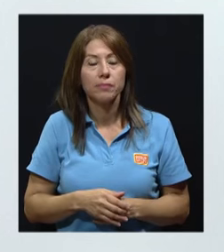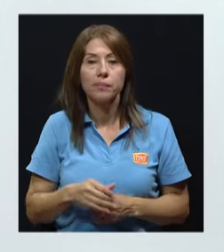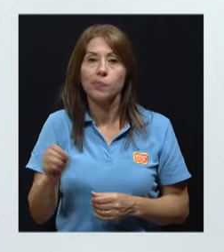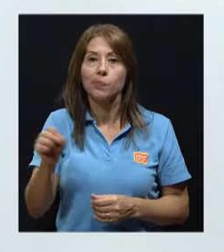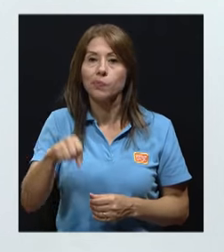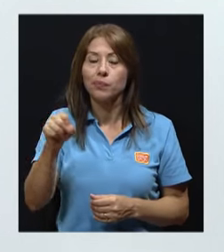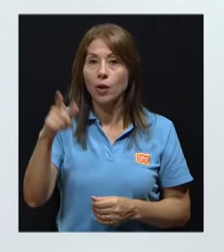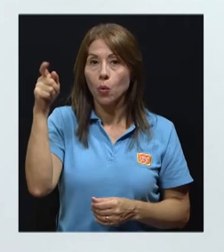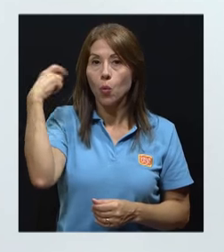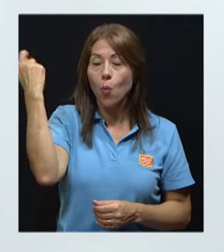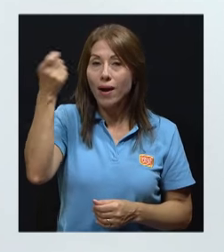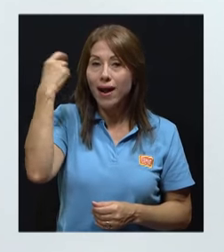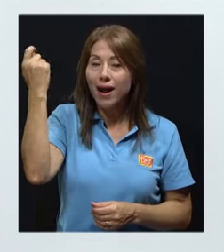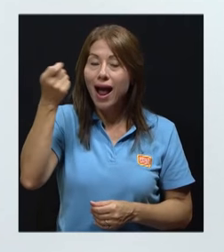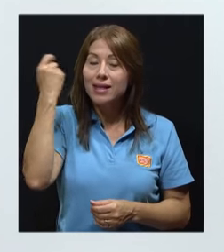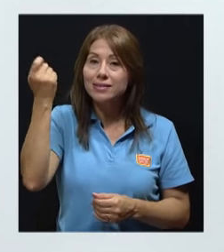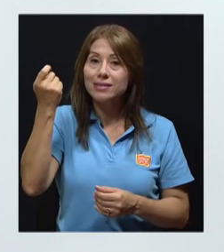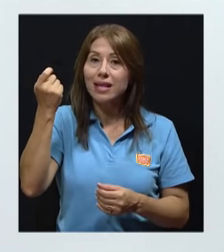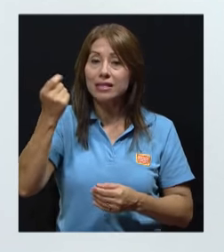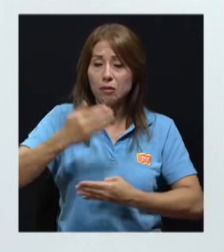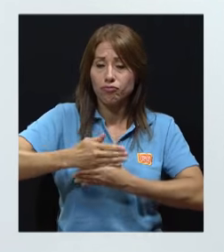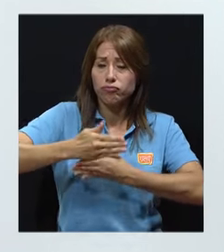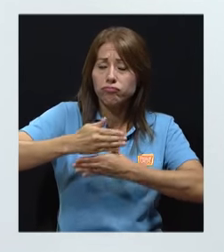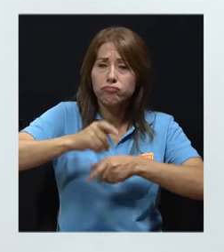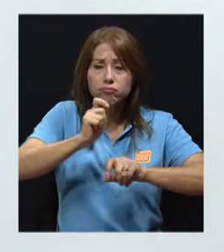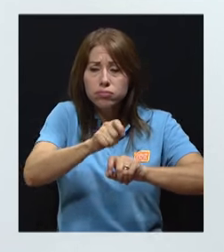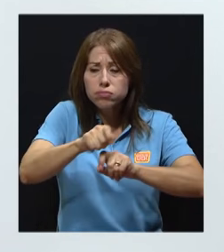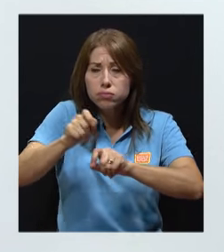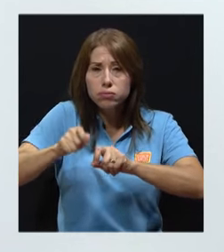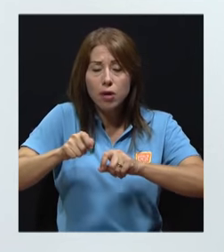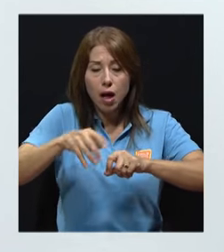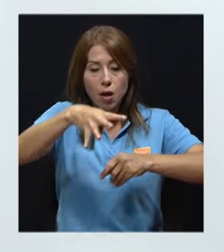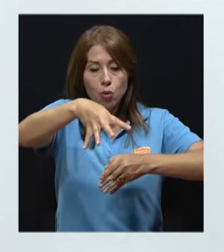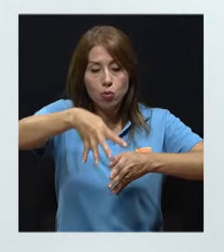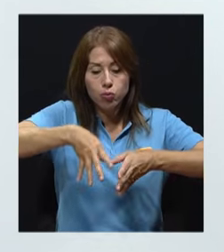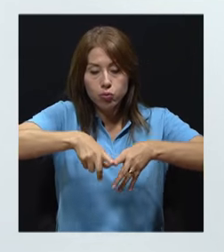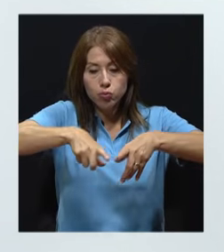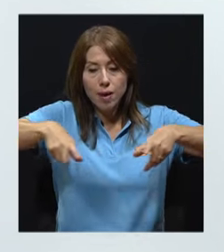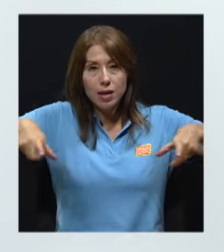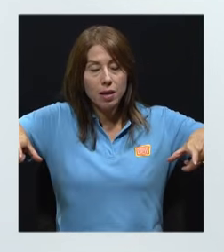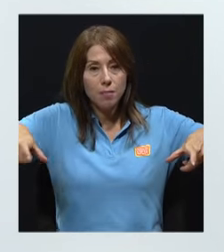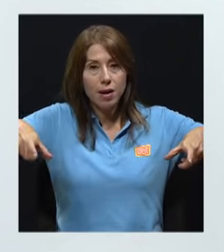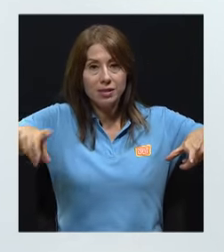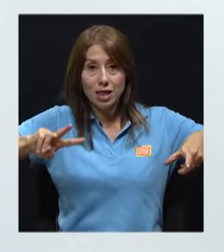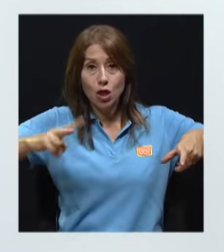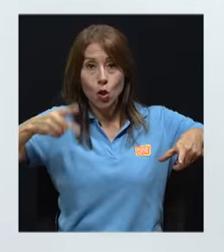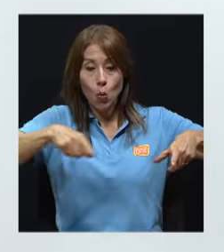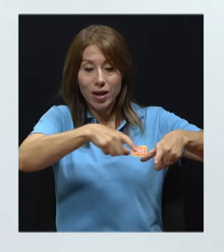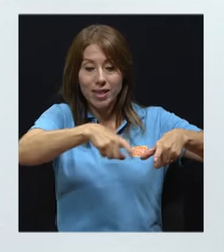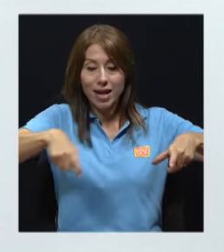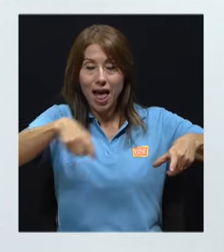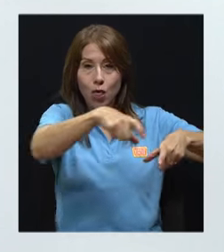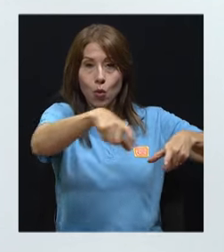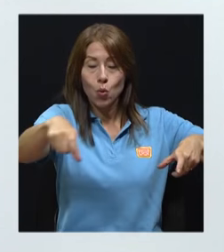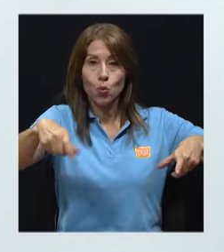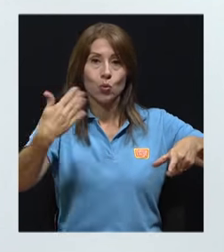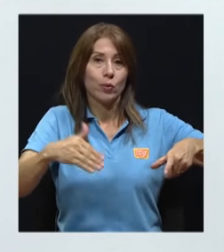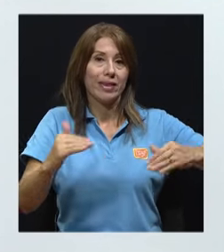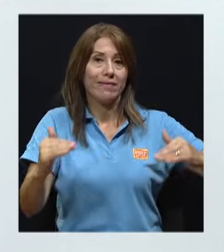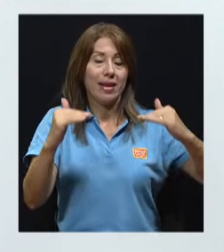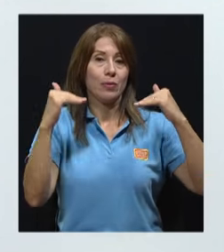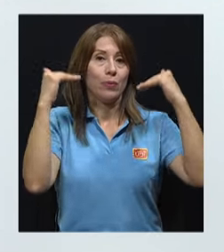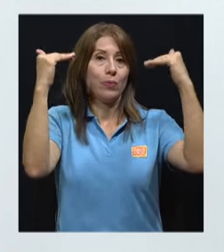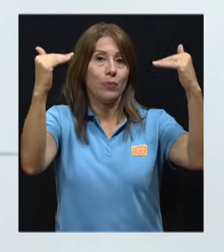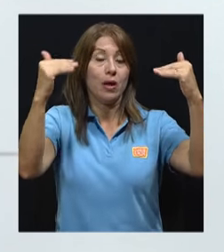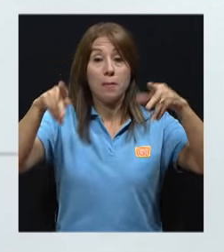materiales sí guanacaste está produciendo marimbas de muy alto nivel de doble teclado hay constructores